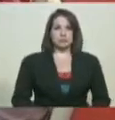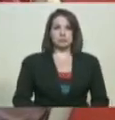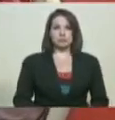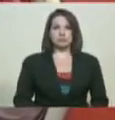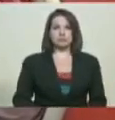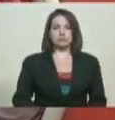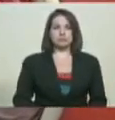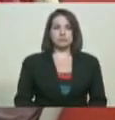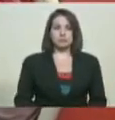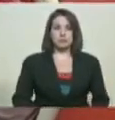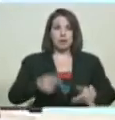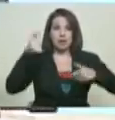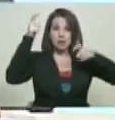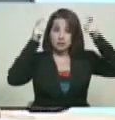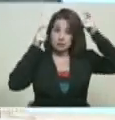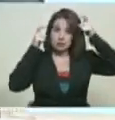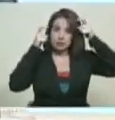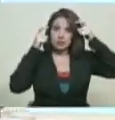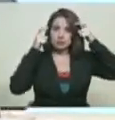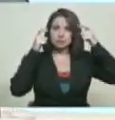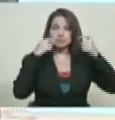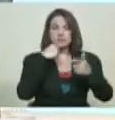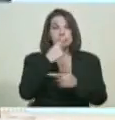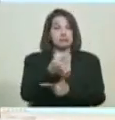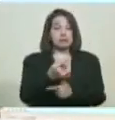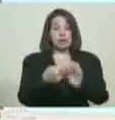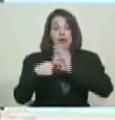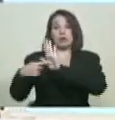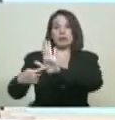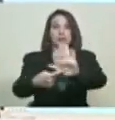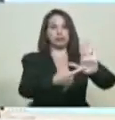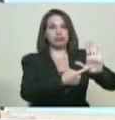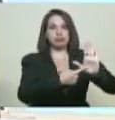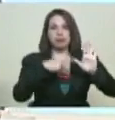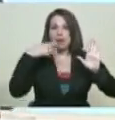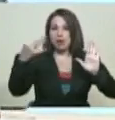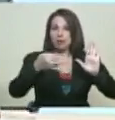comandante chávez el nudo la verdad el socialismo